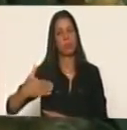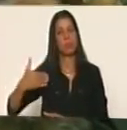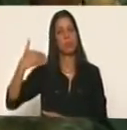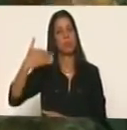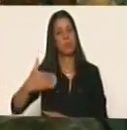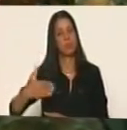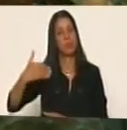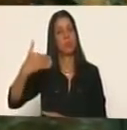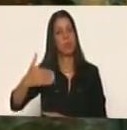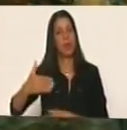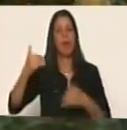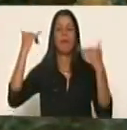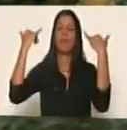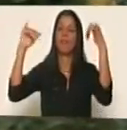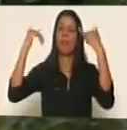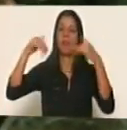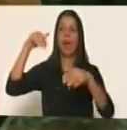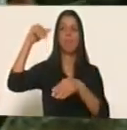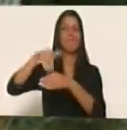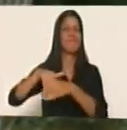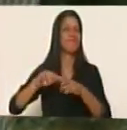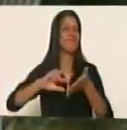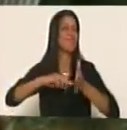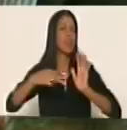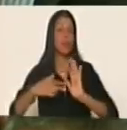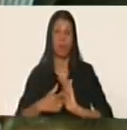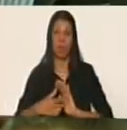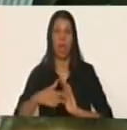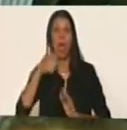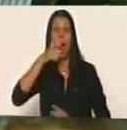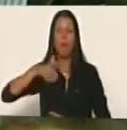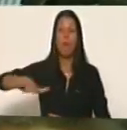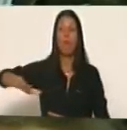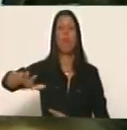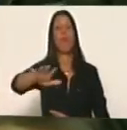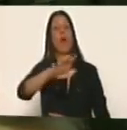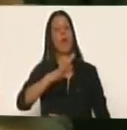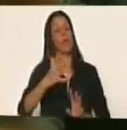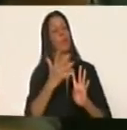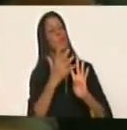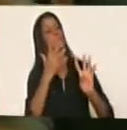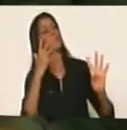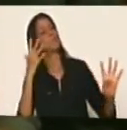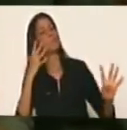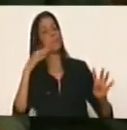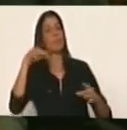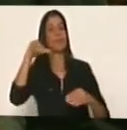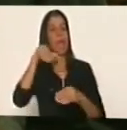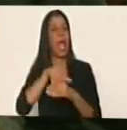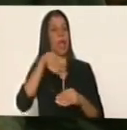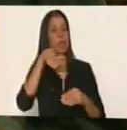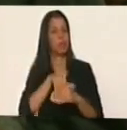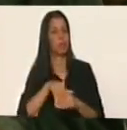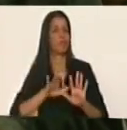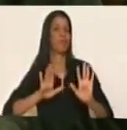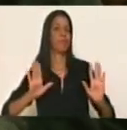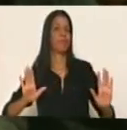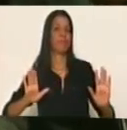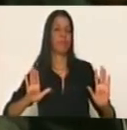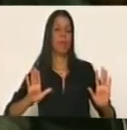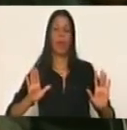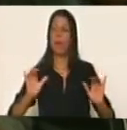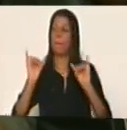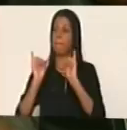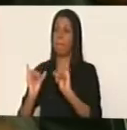la fiesta electoral, que es el encuentro de los venezolanos y las venezolanas en las mesas electorales para dirimir